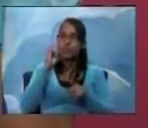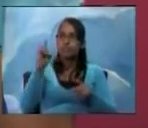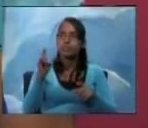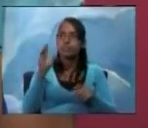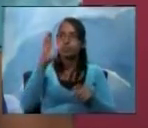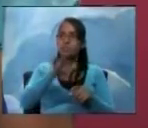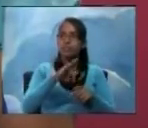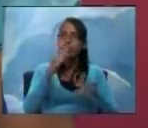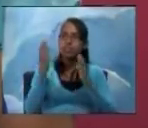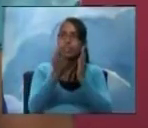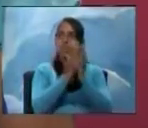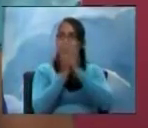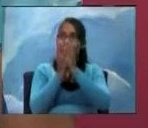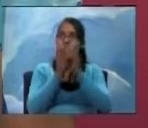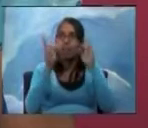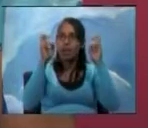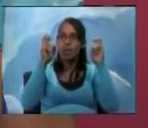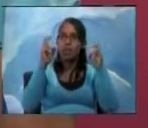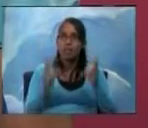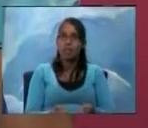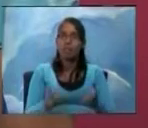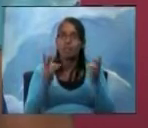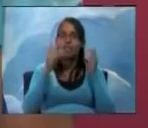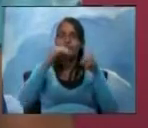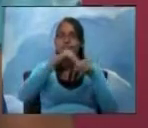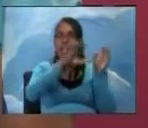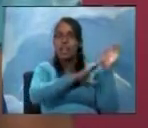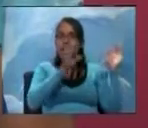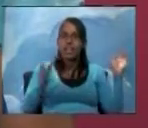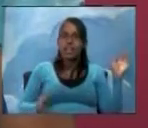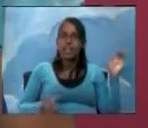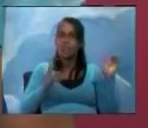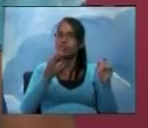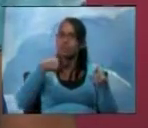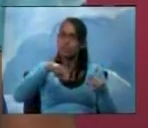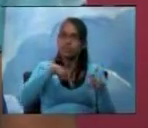Estamos estudiando la nueva vida en Cristo, ¿verdad? Y se nos